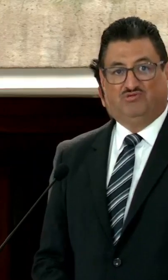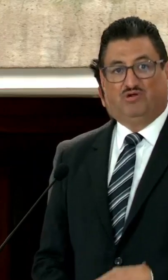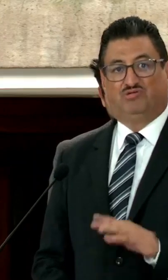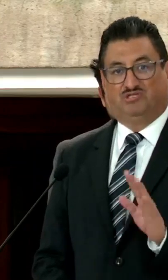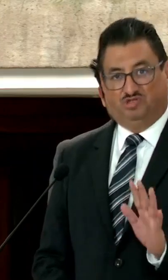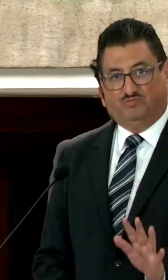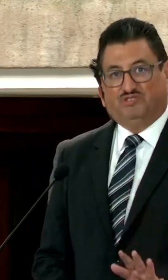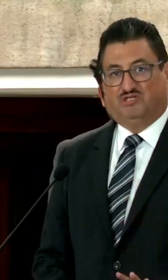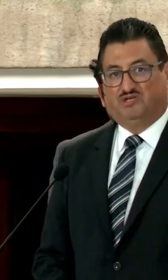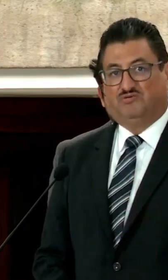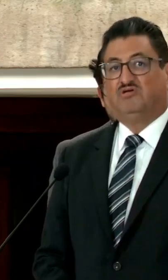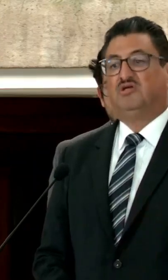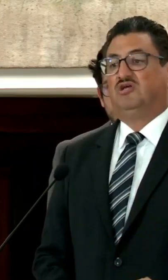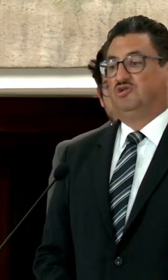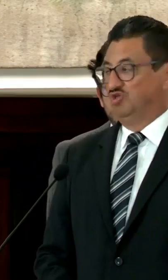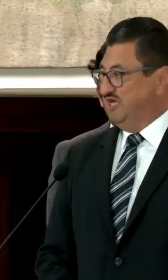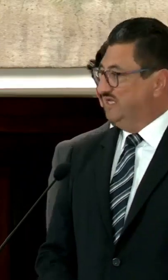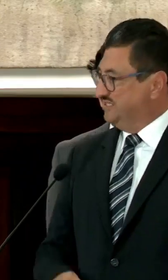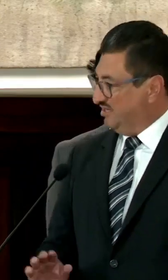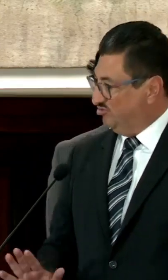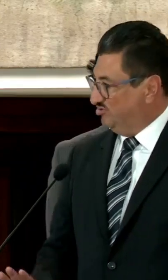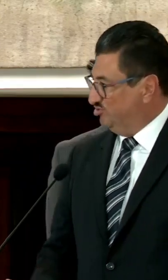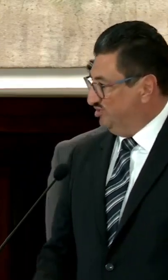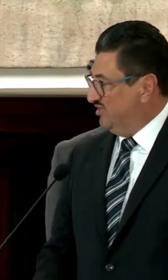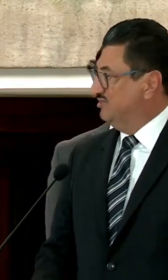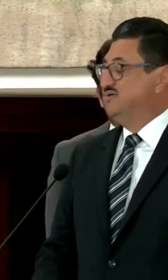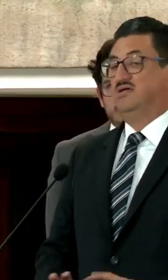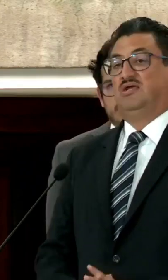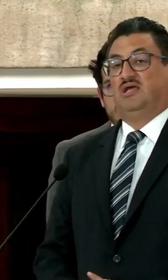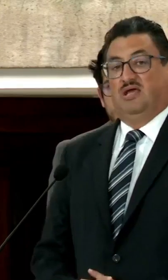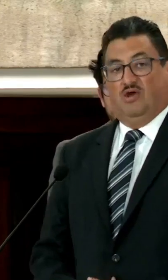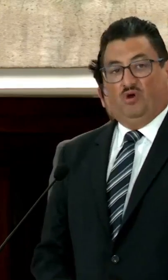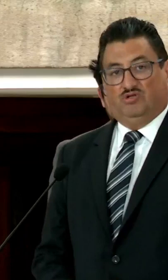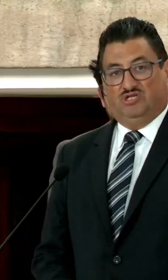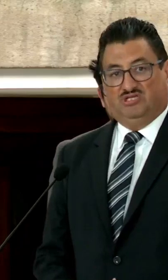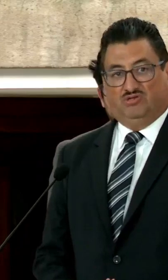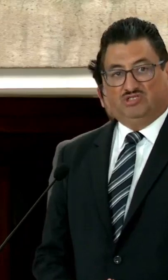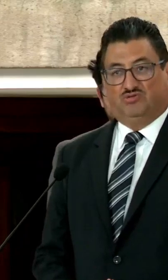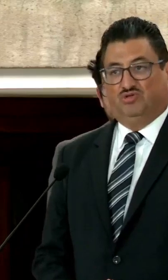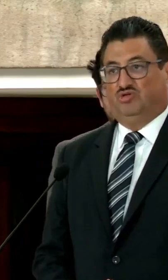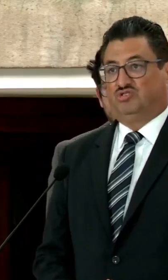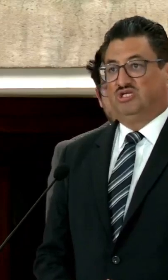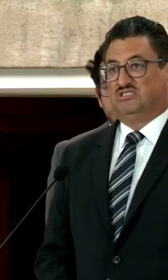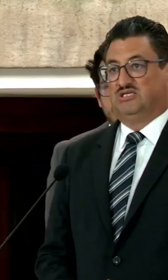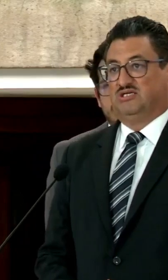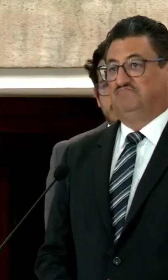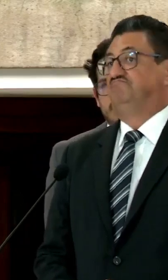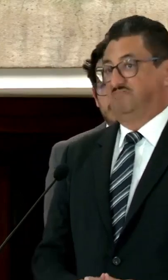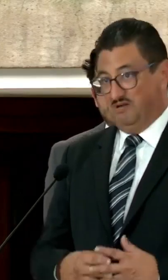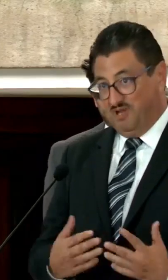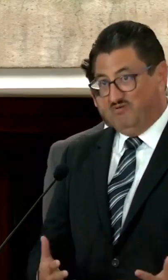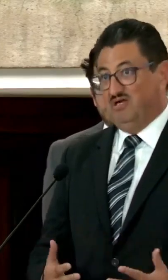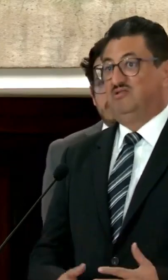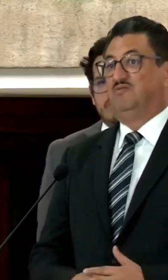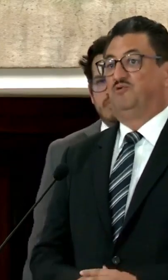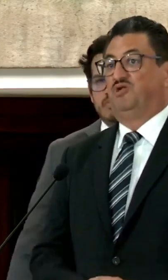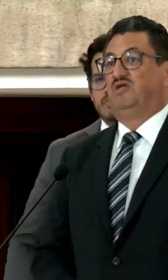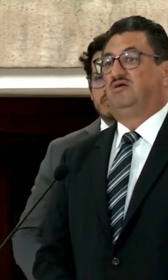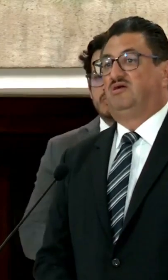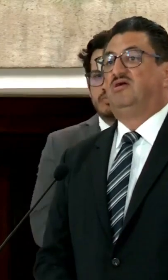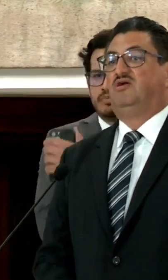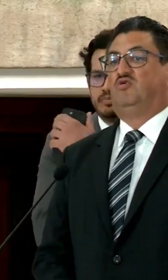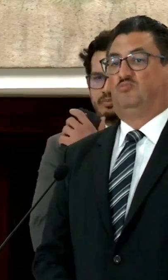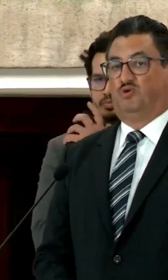una del Tribunal Contencioso Administrativo y otra de la Sala Constitucional. Cuando se inician los estudios, Marviva